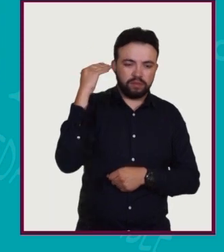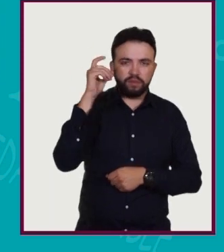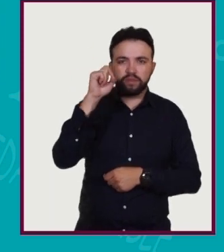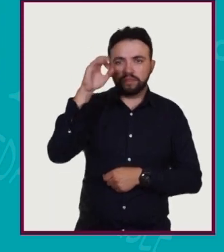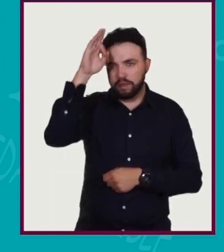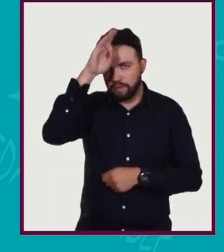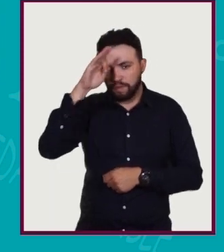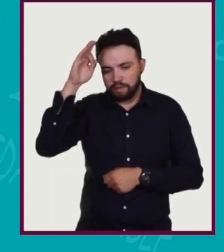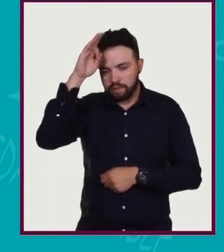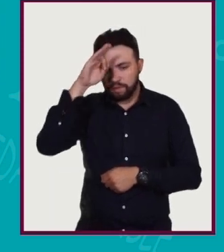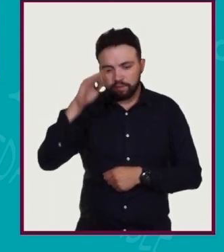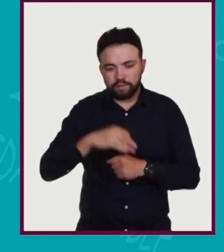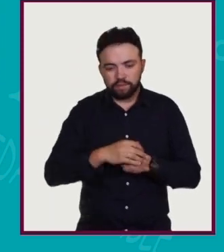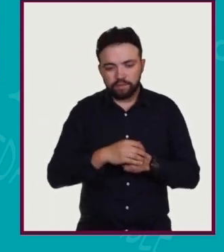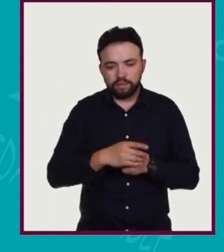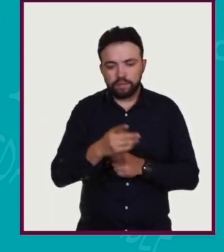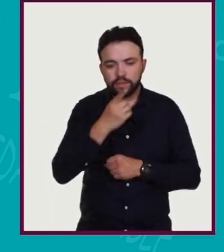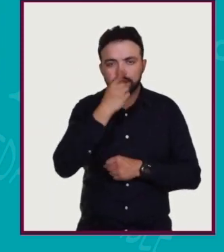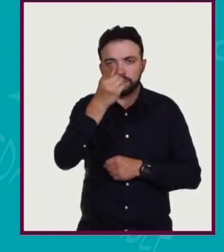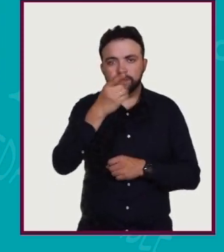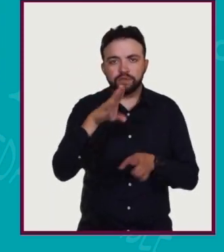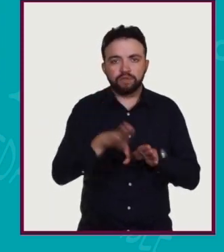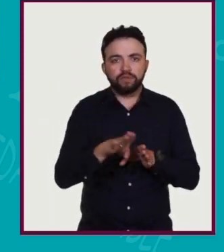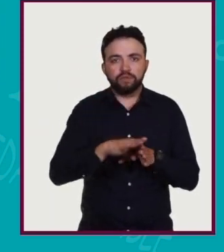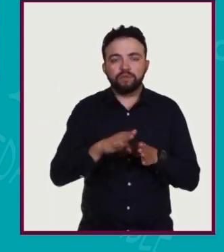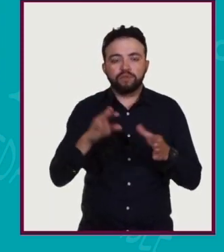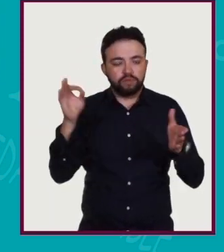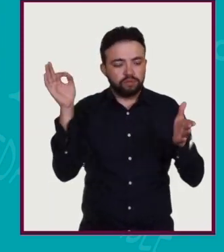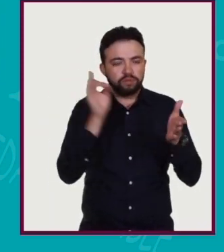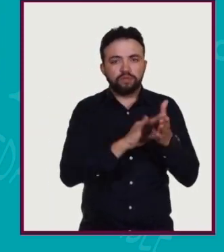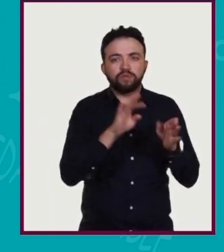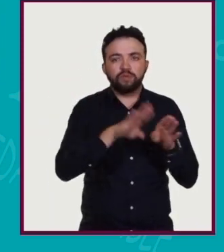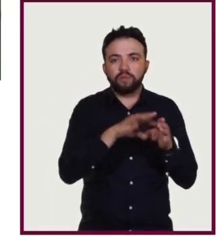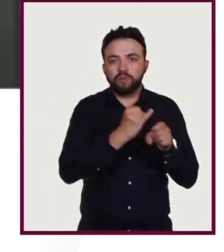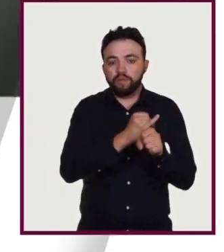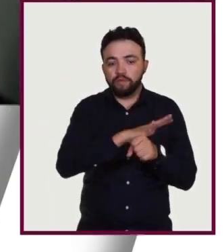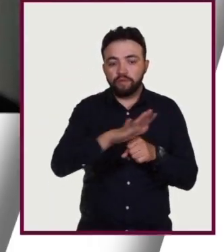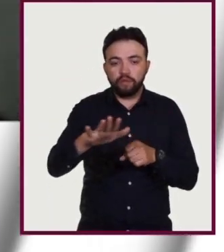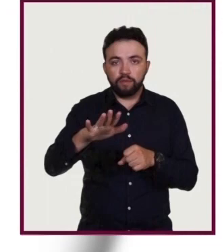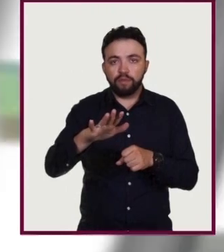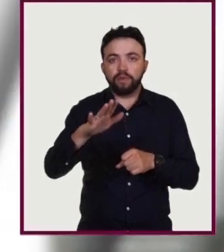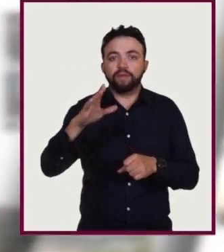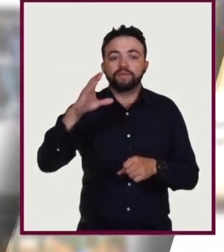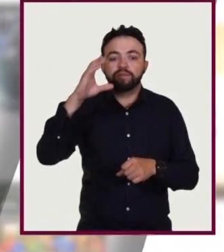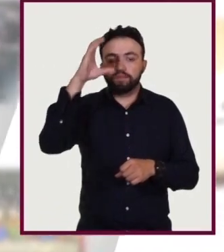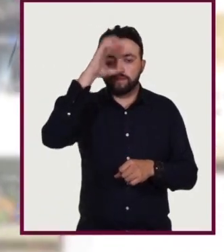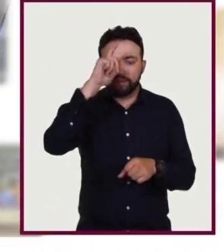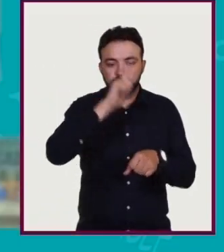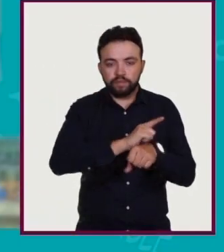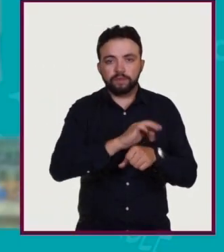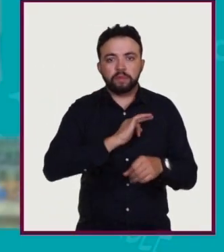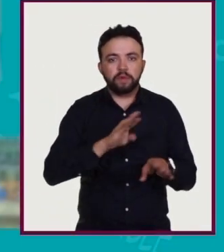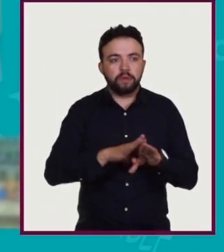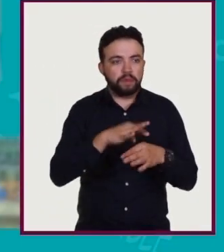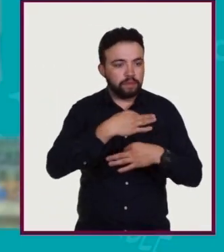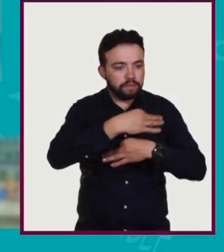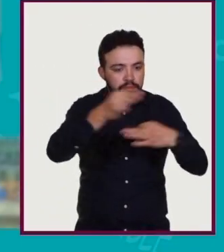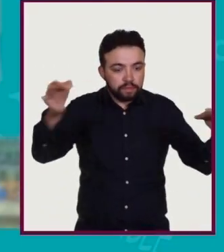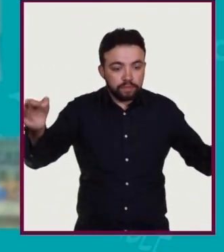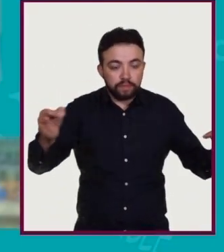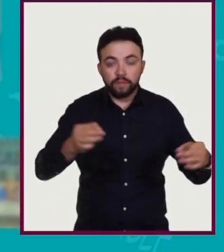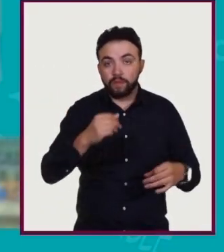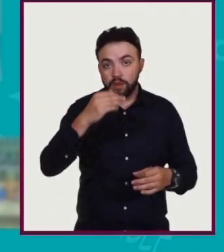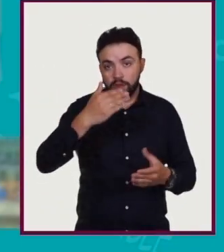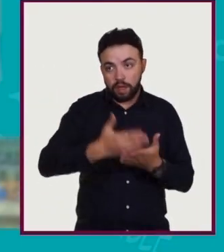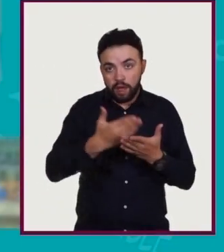científico Richard Dawkins, quien lo definió como la unidad mínima de información cultural que se puede transmitir. Hoy en día, un meme puede viajar